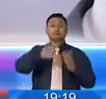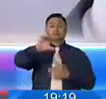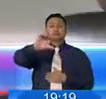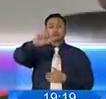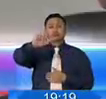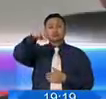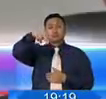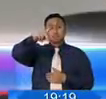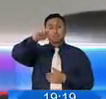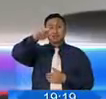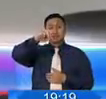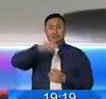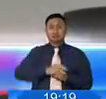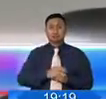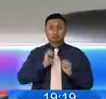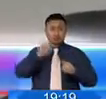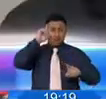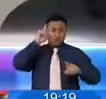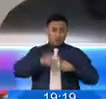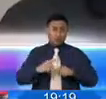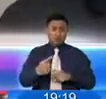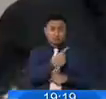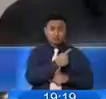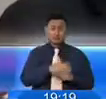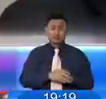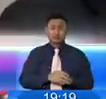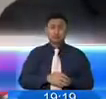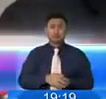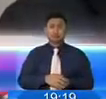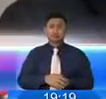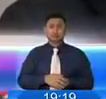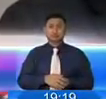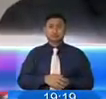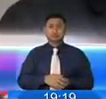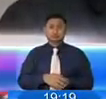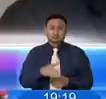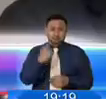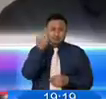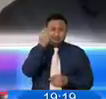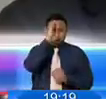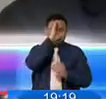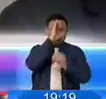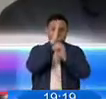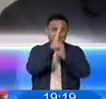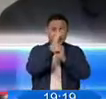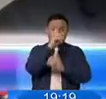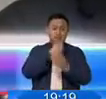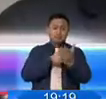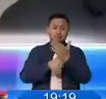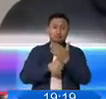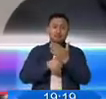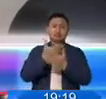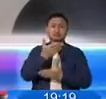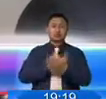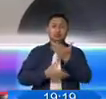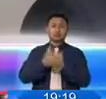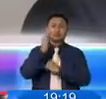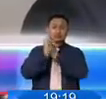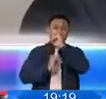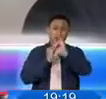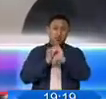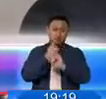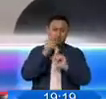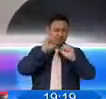este tema, concuerda Pablo Arosemena. Quien tiene el norte claro es el ministro de Comercio Exterior. Me parece que Cancillería,